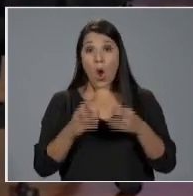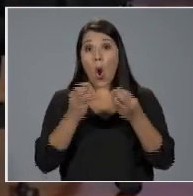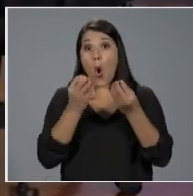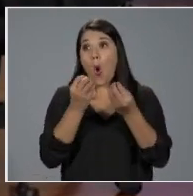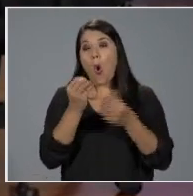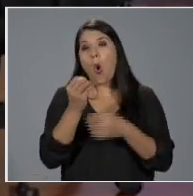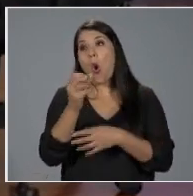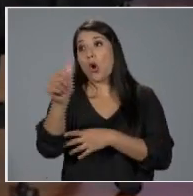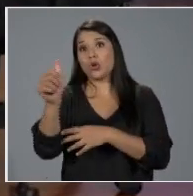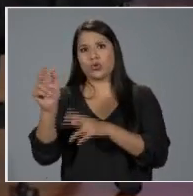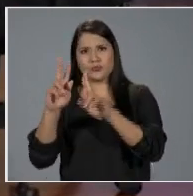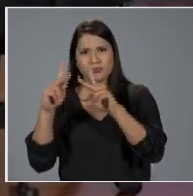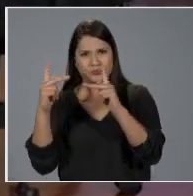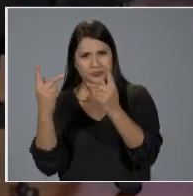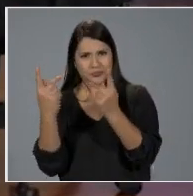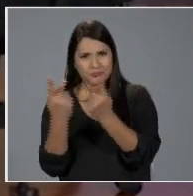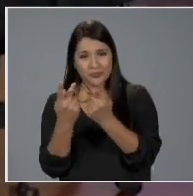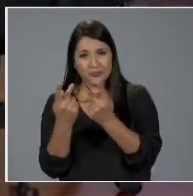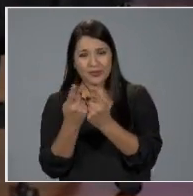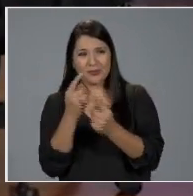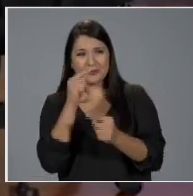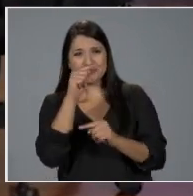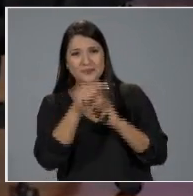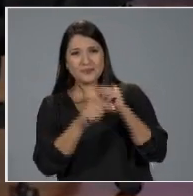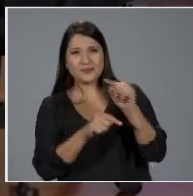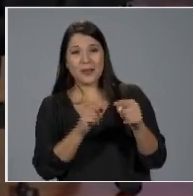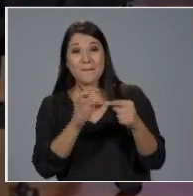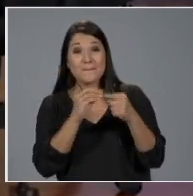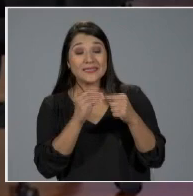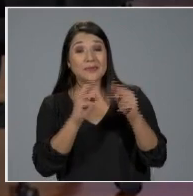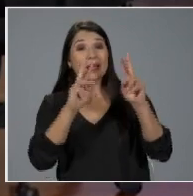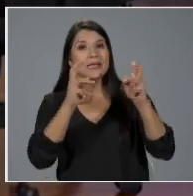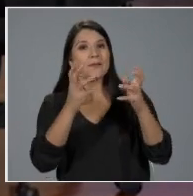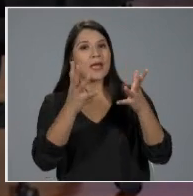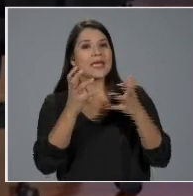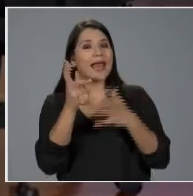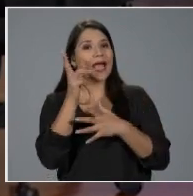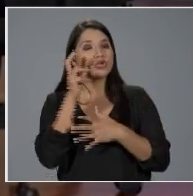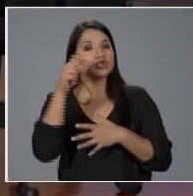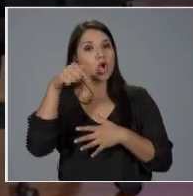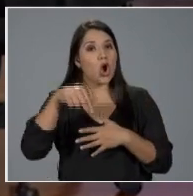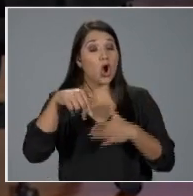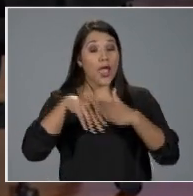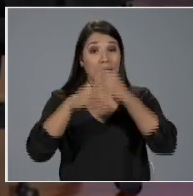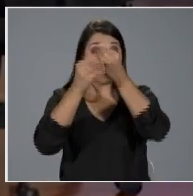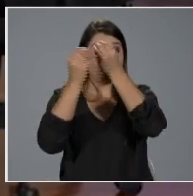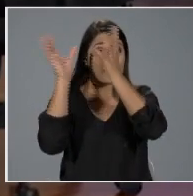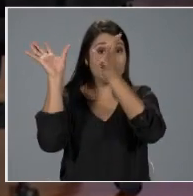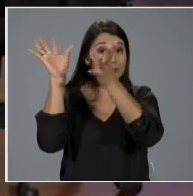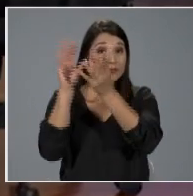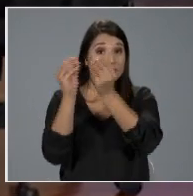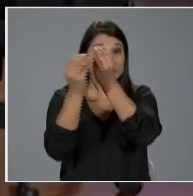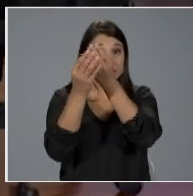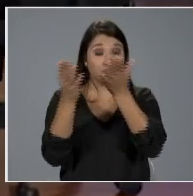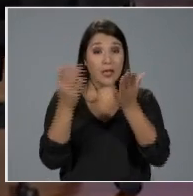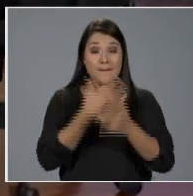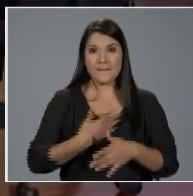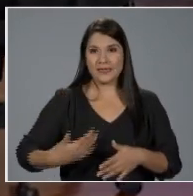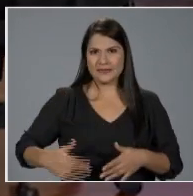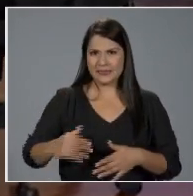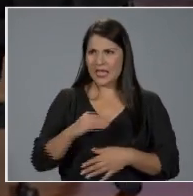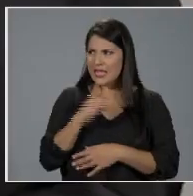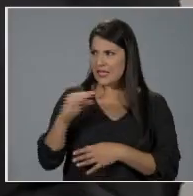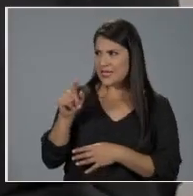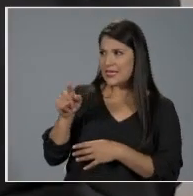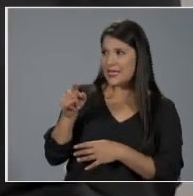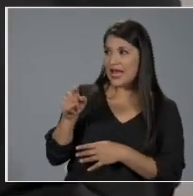oposición en sí era uno de los principales temas que quería escuchar hoy en el informe de labores del presidente Luis Guillermo Solís.